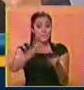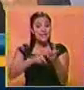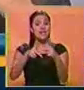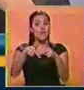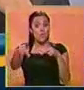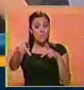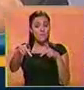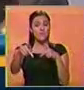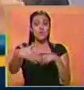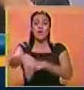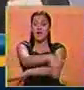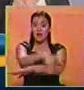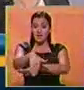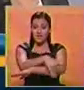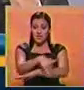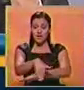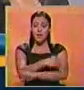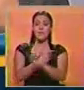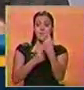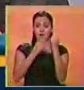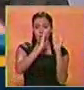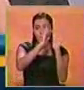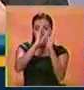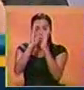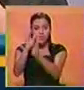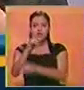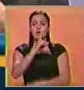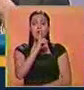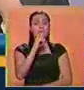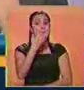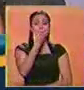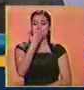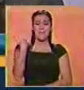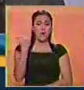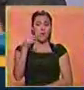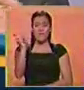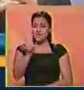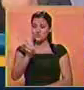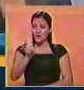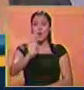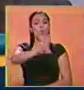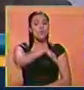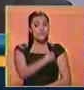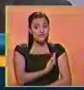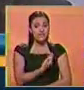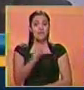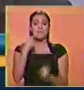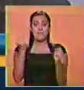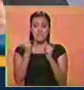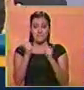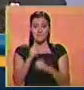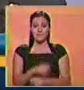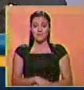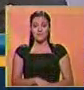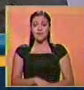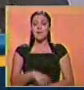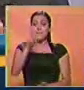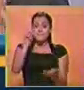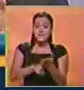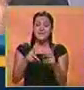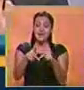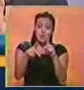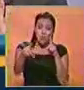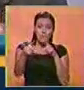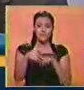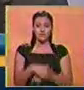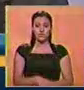Mil kilómetros de carreteras de primer orden, calificadas como entre las mejores de Venezuela por la Universidad de los Andes. Mil kilómetros.